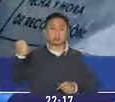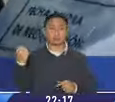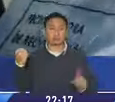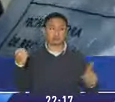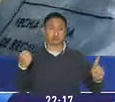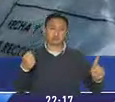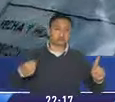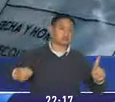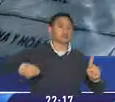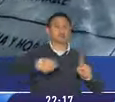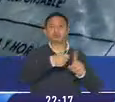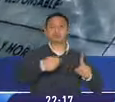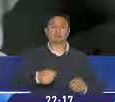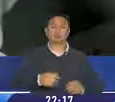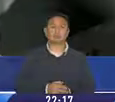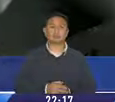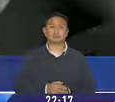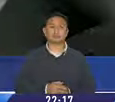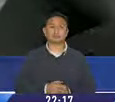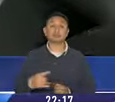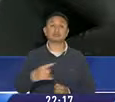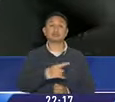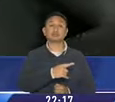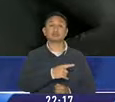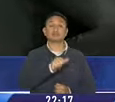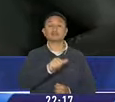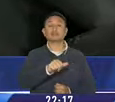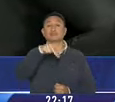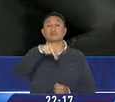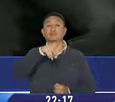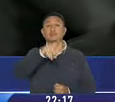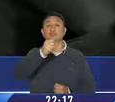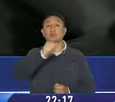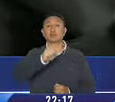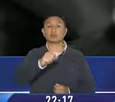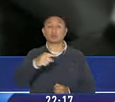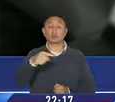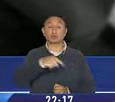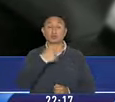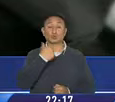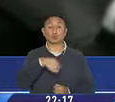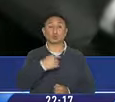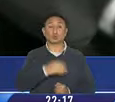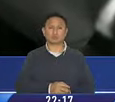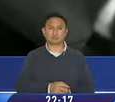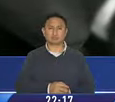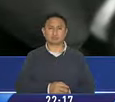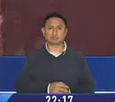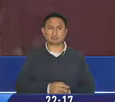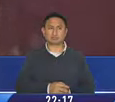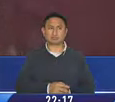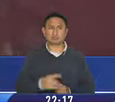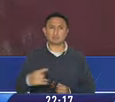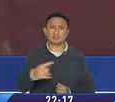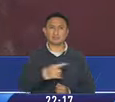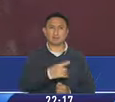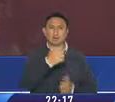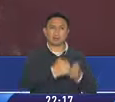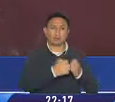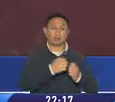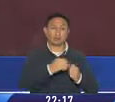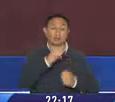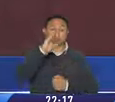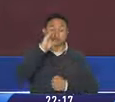medir consecuencias, apuñaló a su compatriota Anderson R., dejándole una herida profunda. Al momento todo era un caos, hasta que arribó el